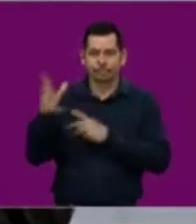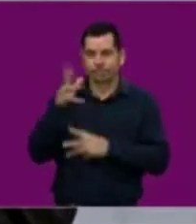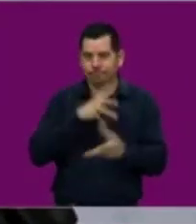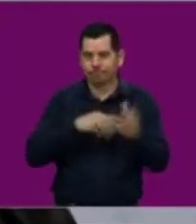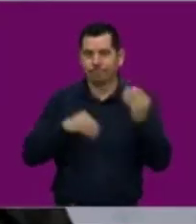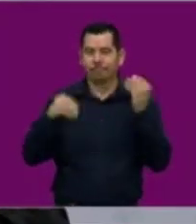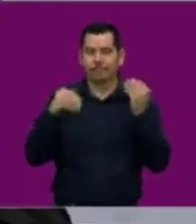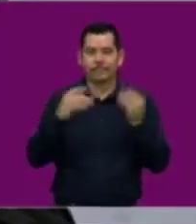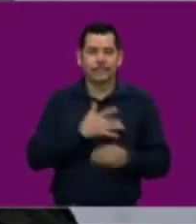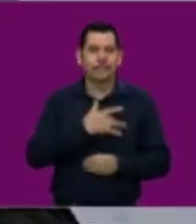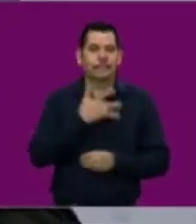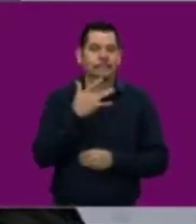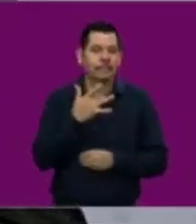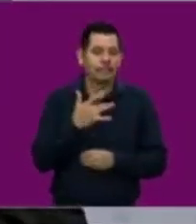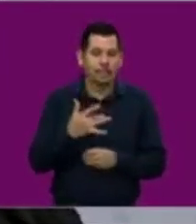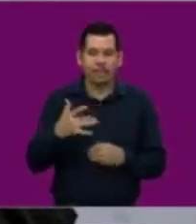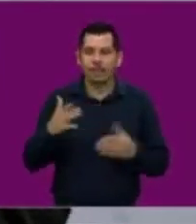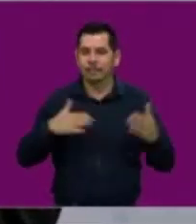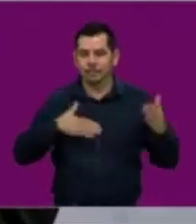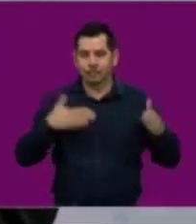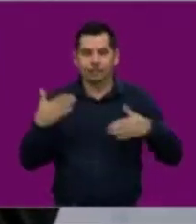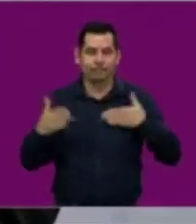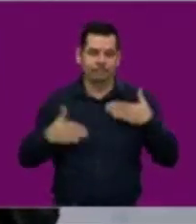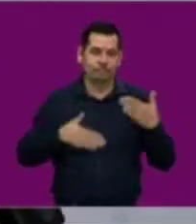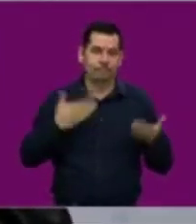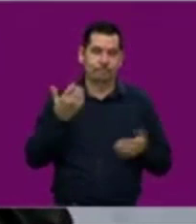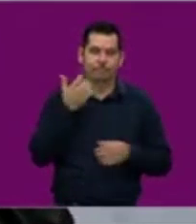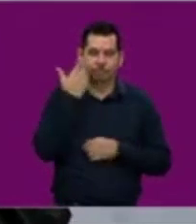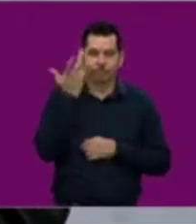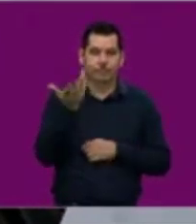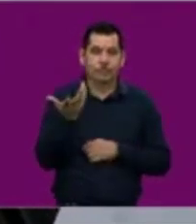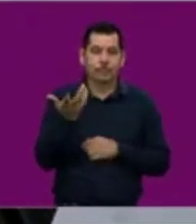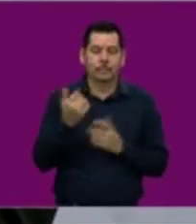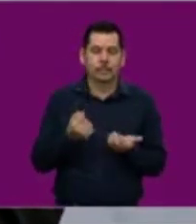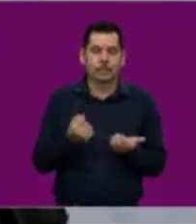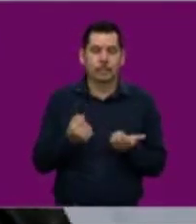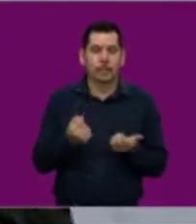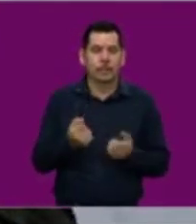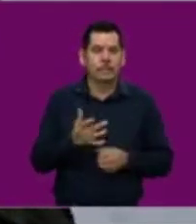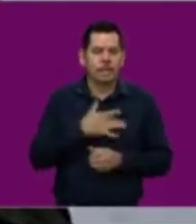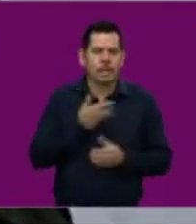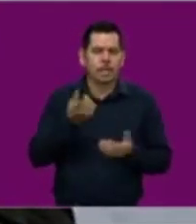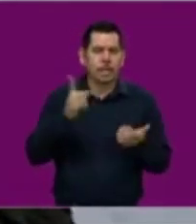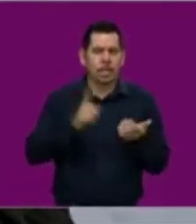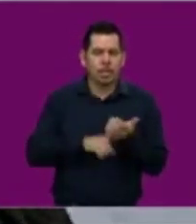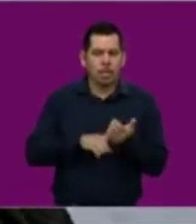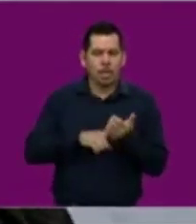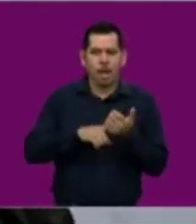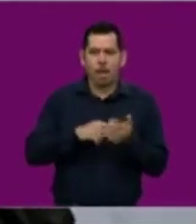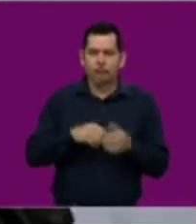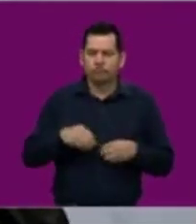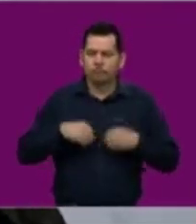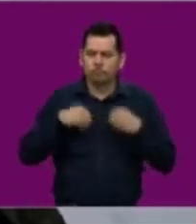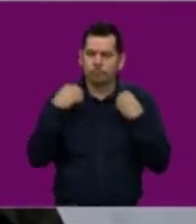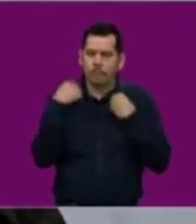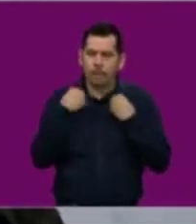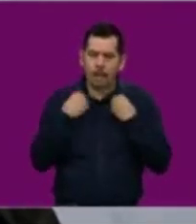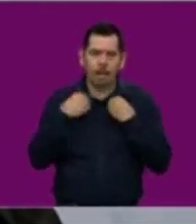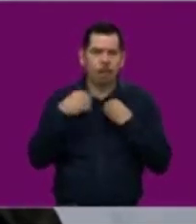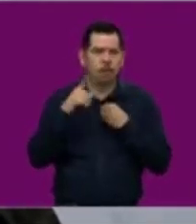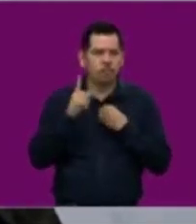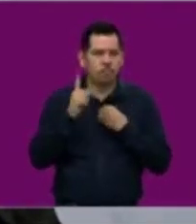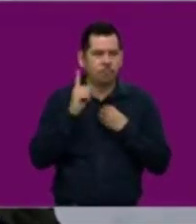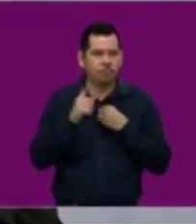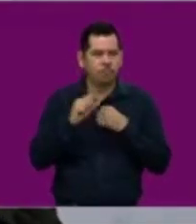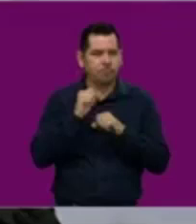socio-emocional mente puedan tener una visión diferente de lo que es la vida fue una